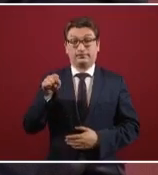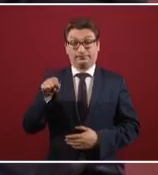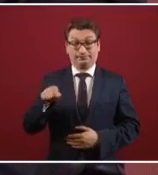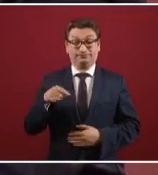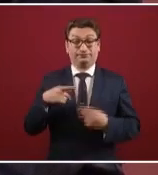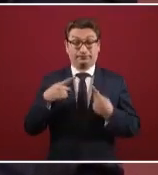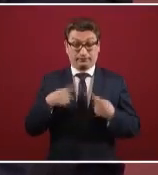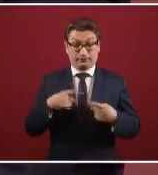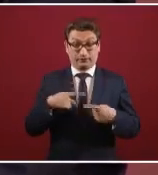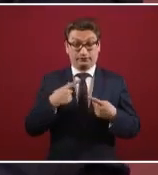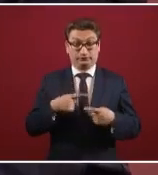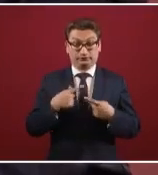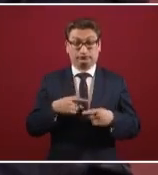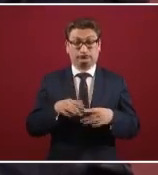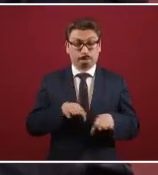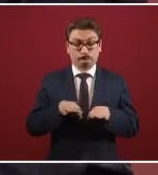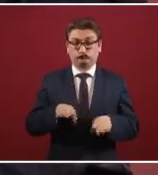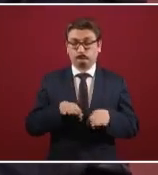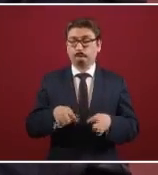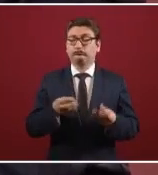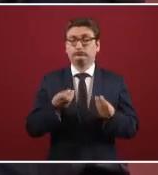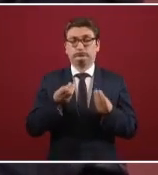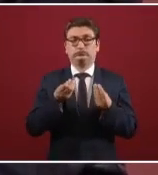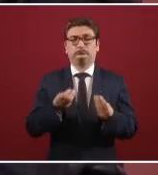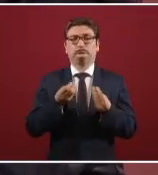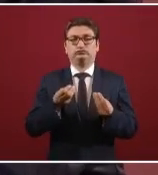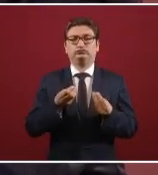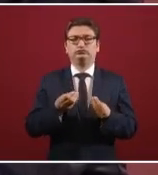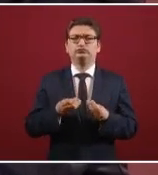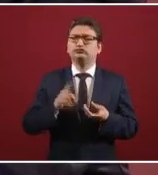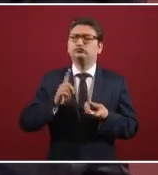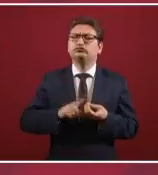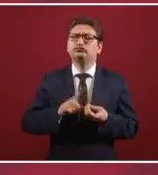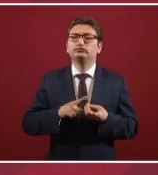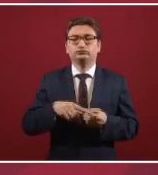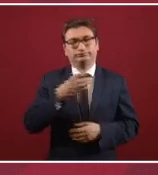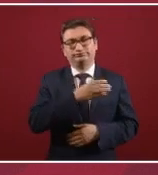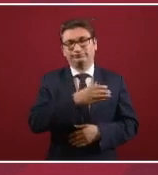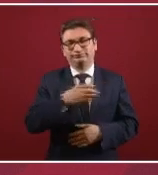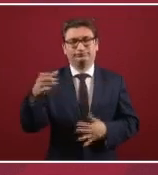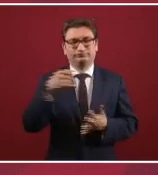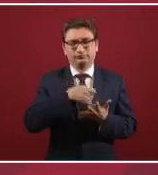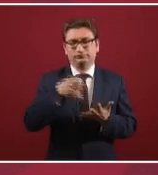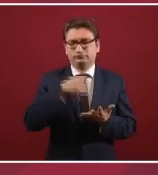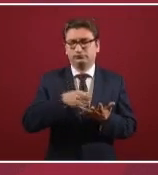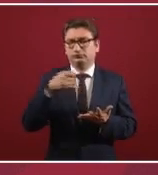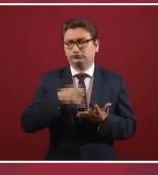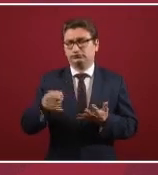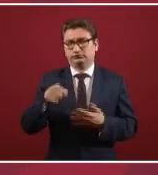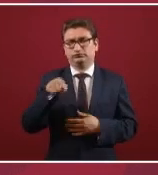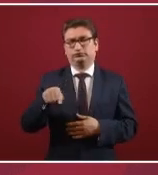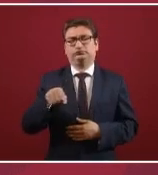trabaja más en el campo trabajan